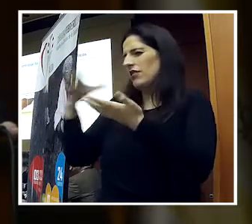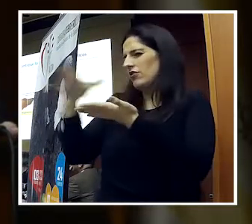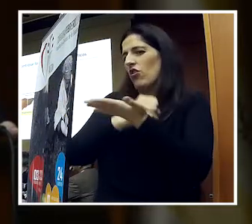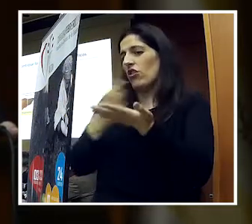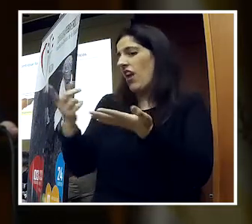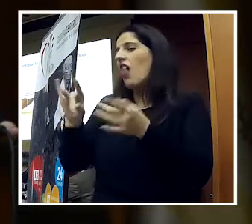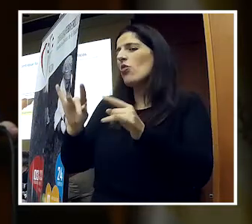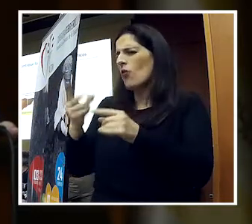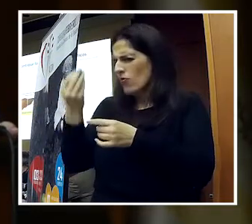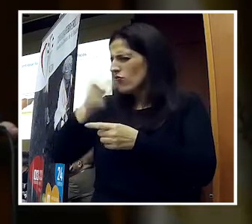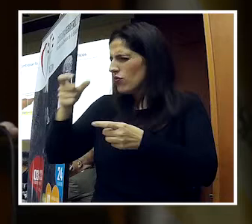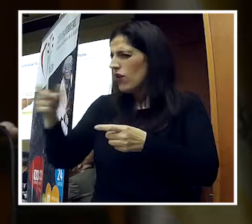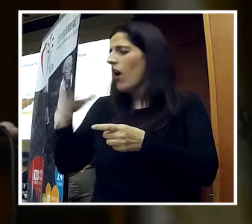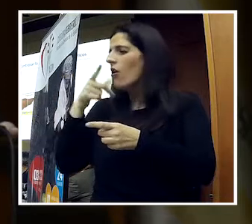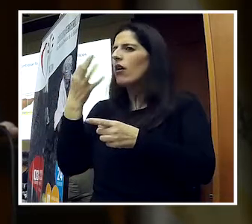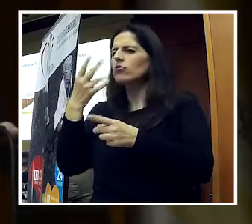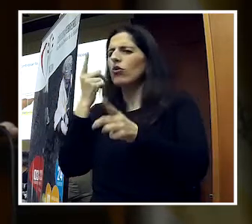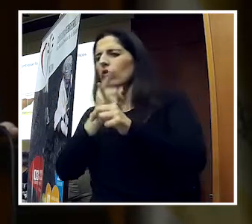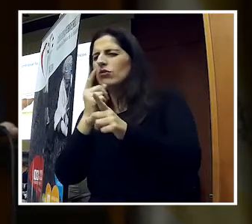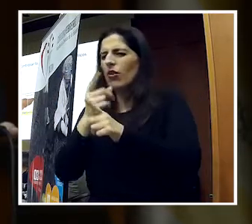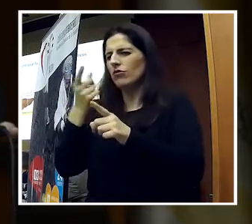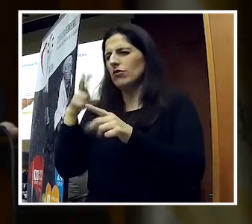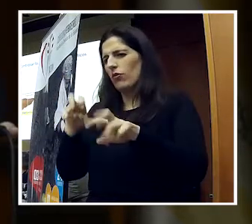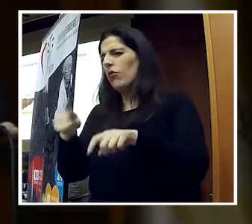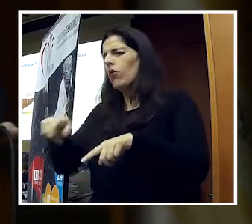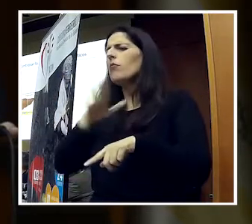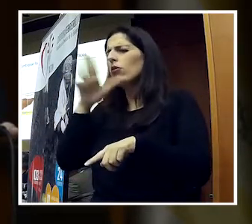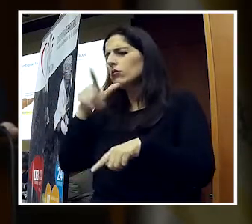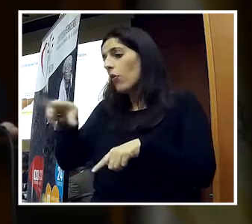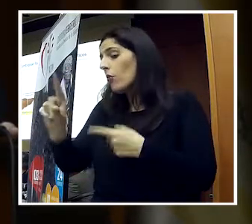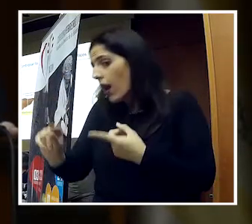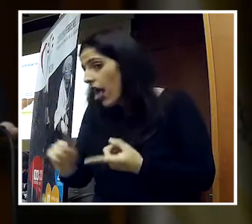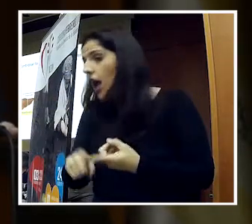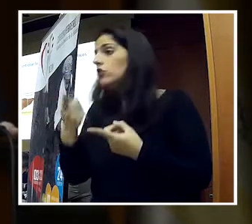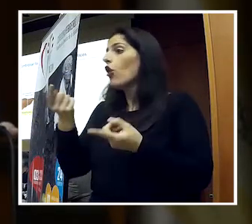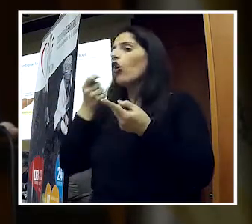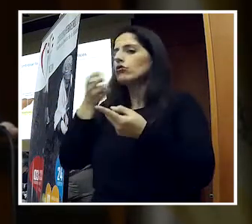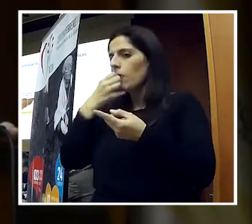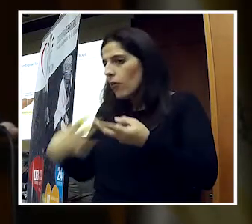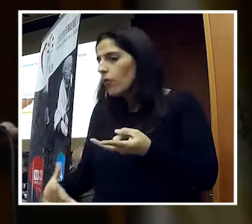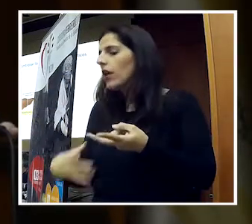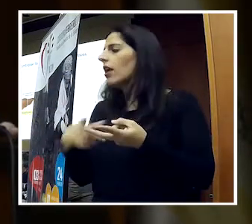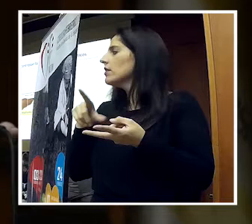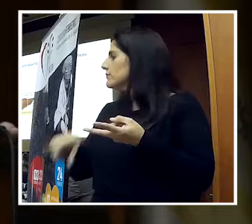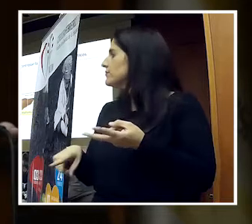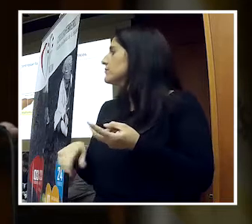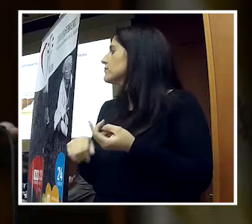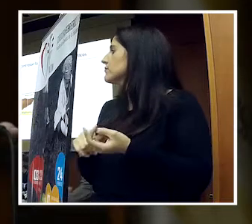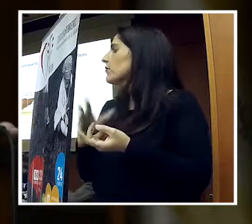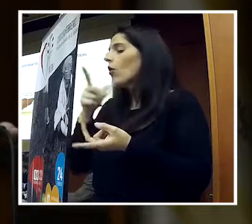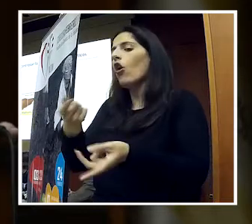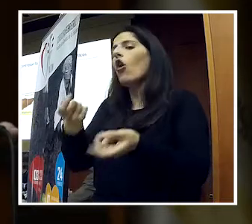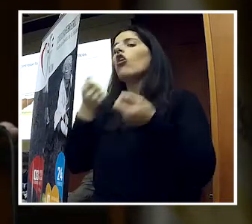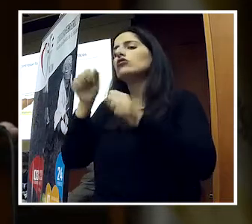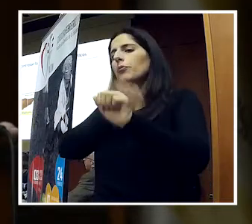mejor antidiabético oral, por muchos motivos, porque es barato, porque la persona se controla habitualmente bien, porque previene,